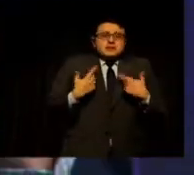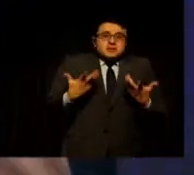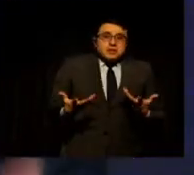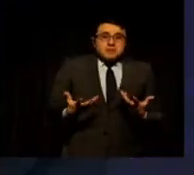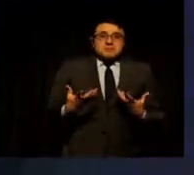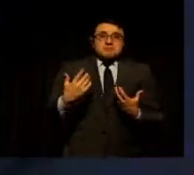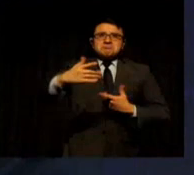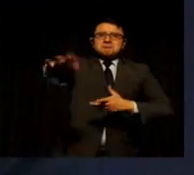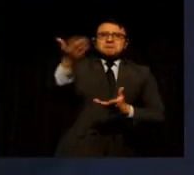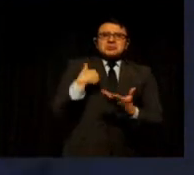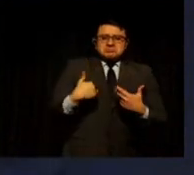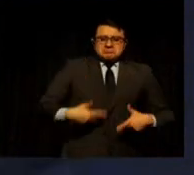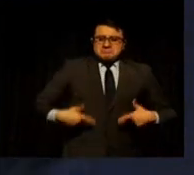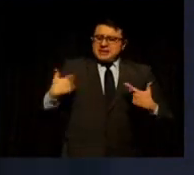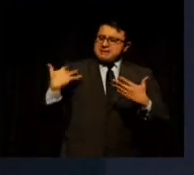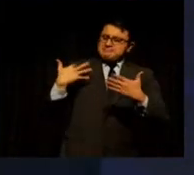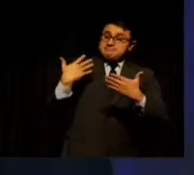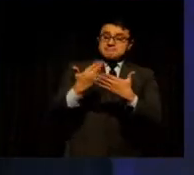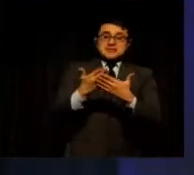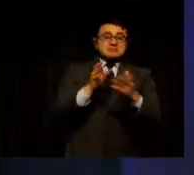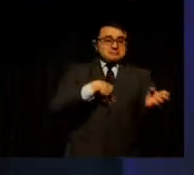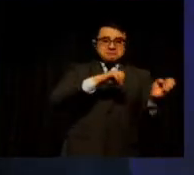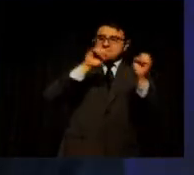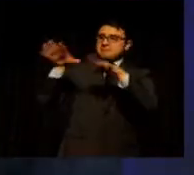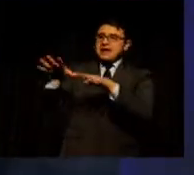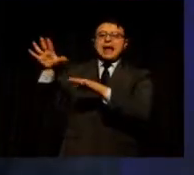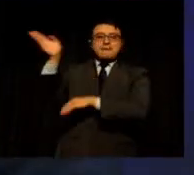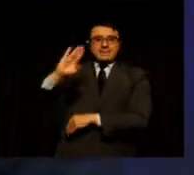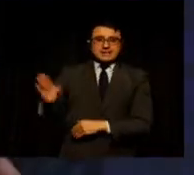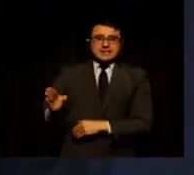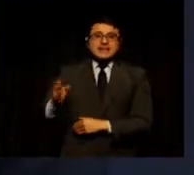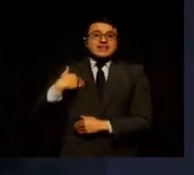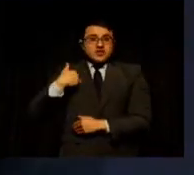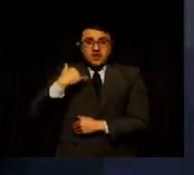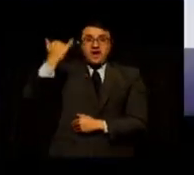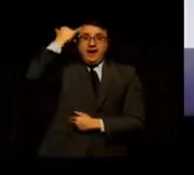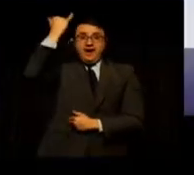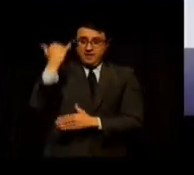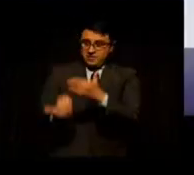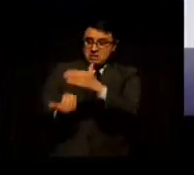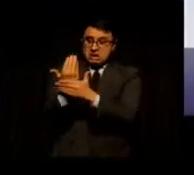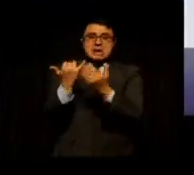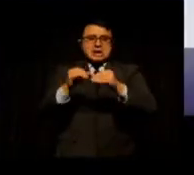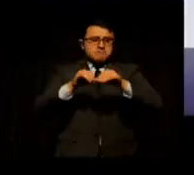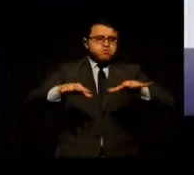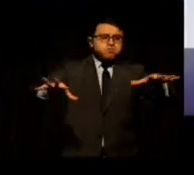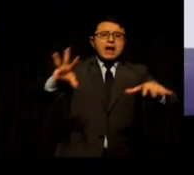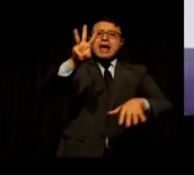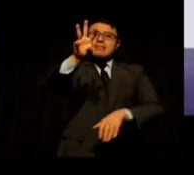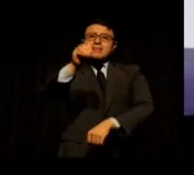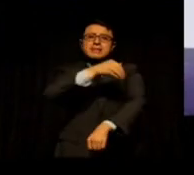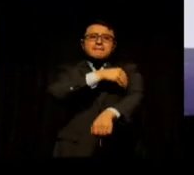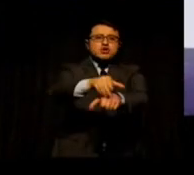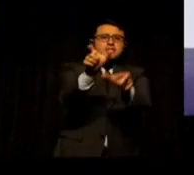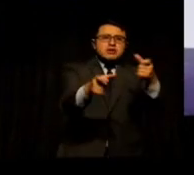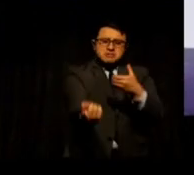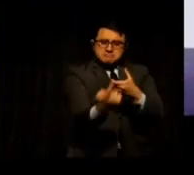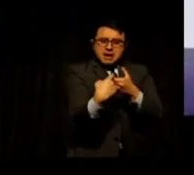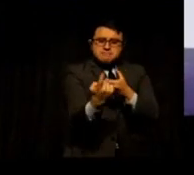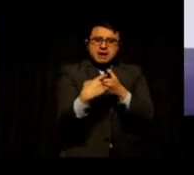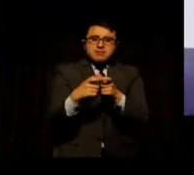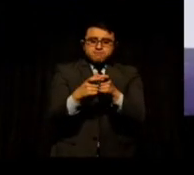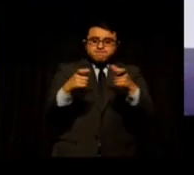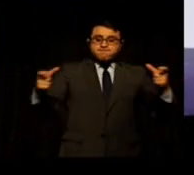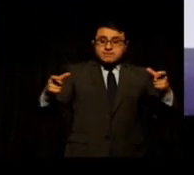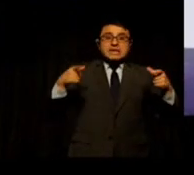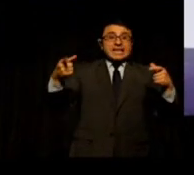vida me llevó a brasil donde empecé a aprender ya llegamos a más de 30 millones de clientes en one somos hoy el banco digital más